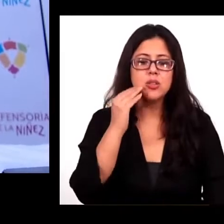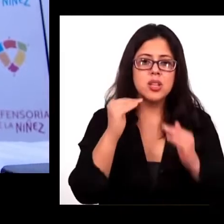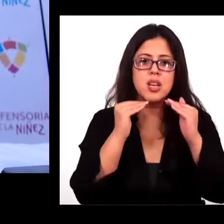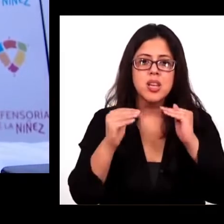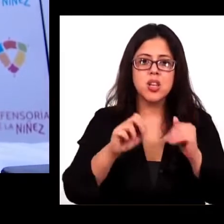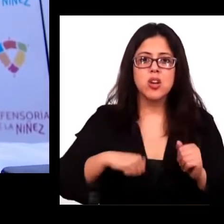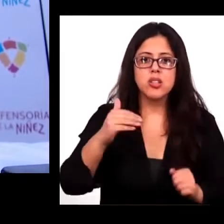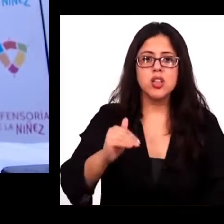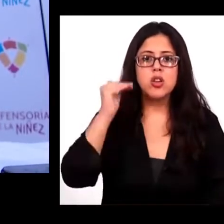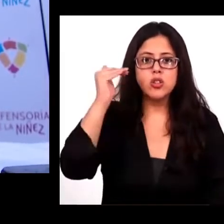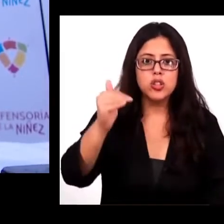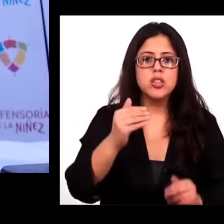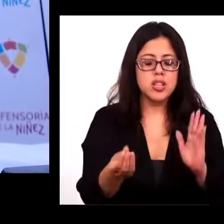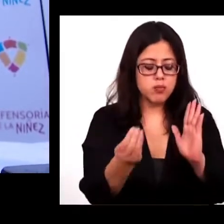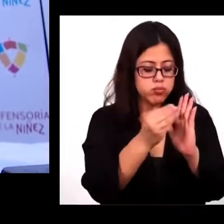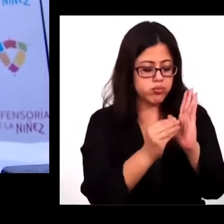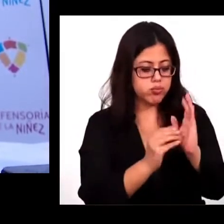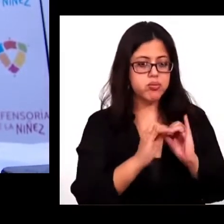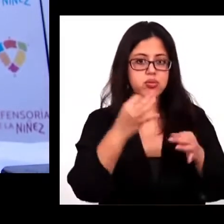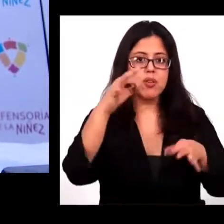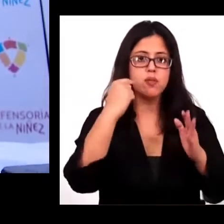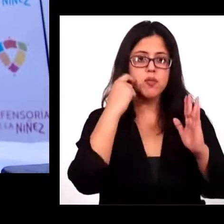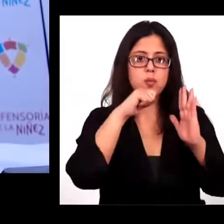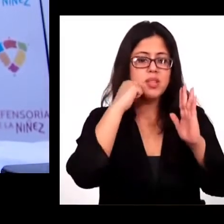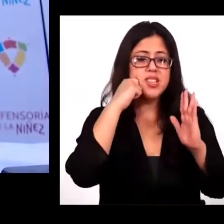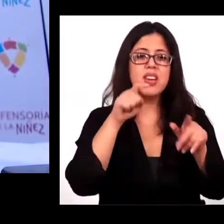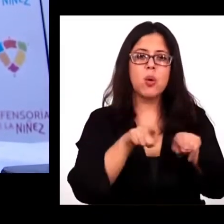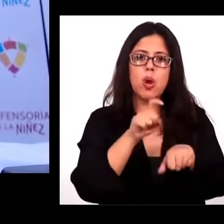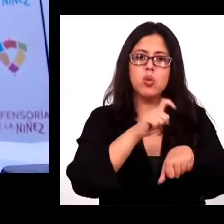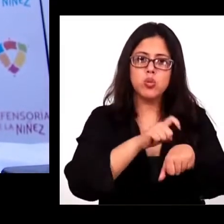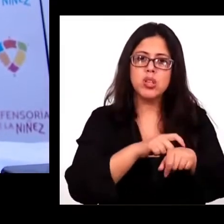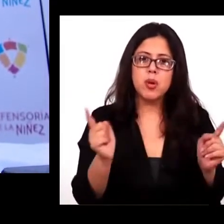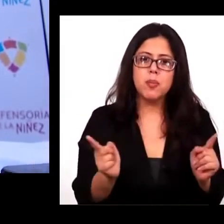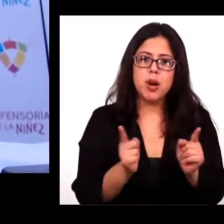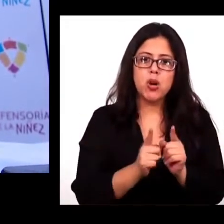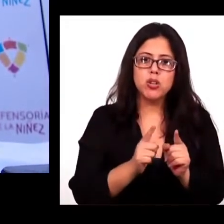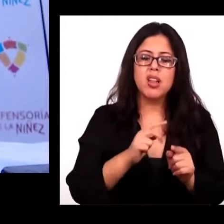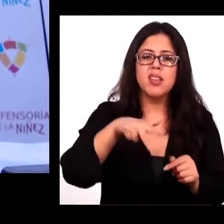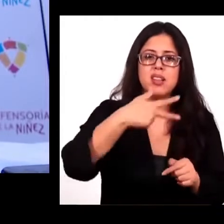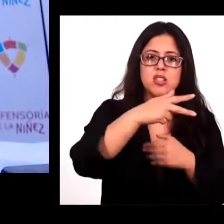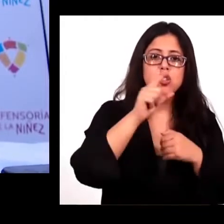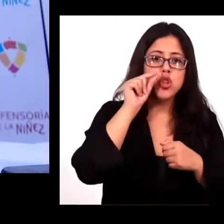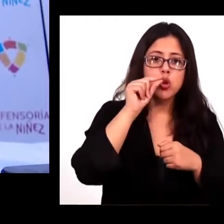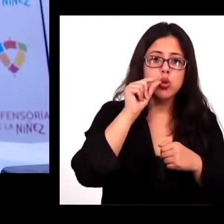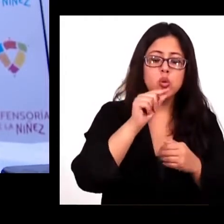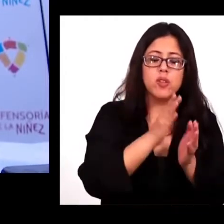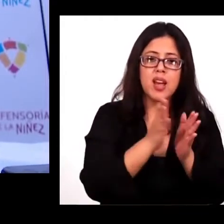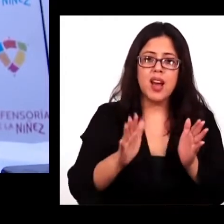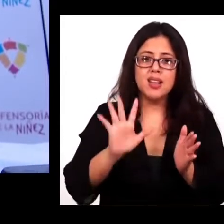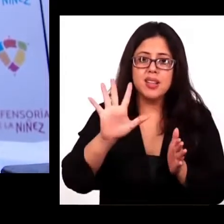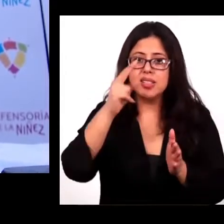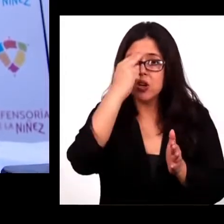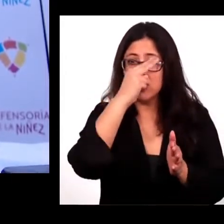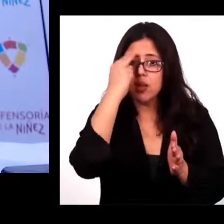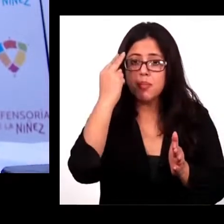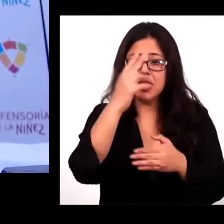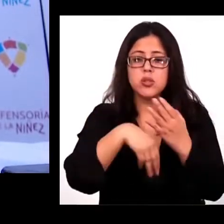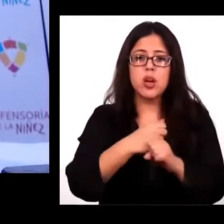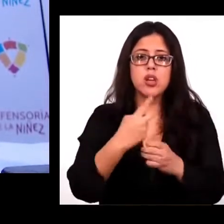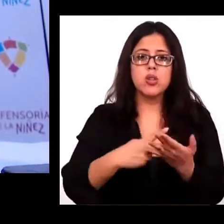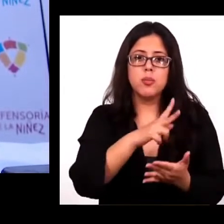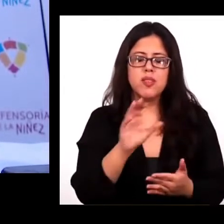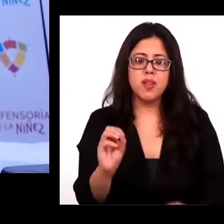adolescentes que componen este informe. Va en un lapso de tiempo acotado, que es decir, desde el 18 de octubre hasta el 5 de marzo del